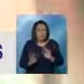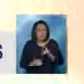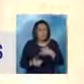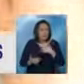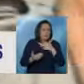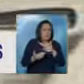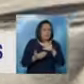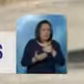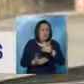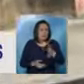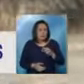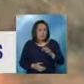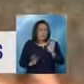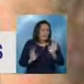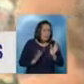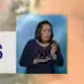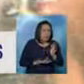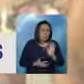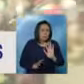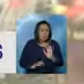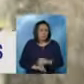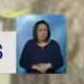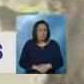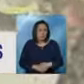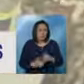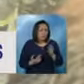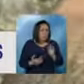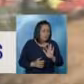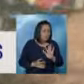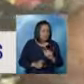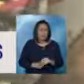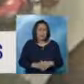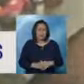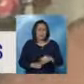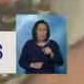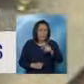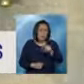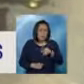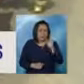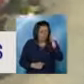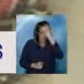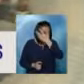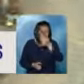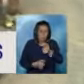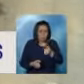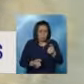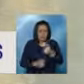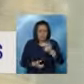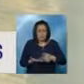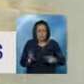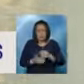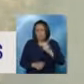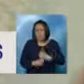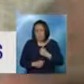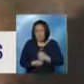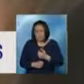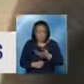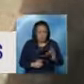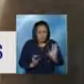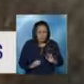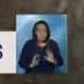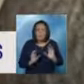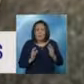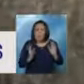de acercarnos. A ver, un momento. A ver, están los bomberos, están realizando ahorita trabajos y al parecer